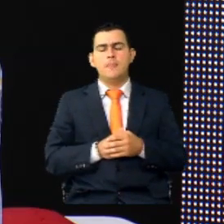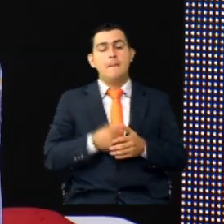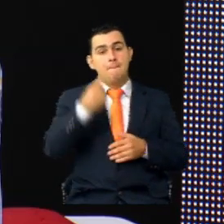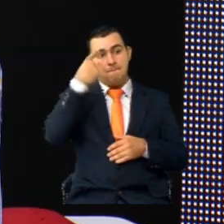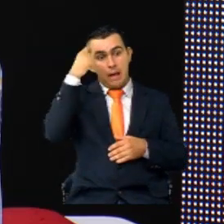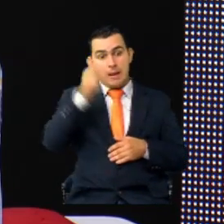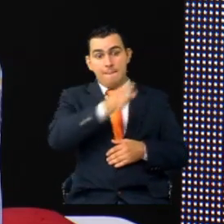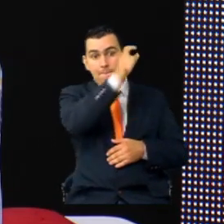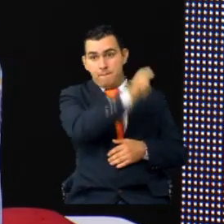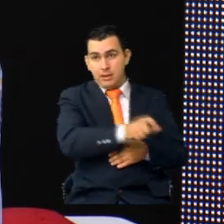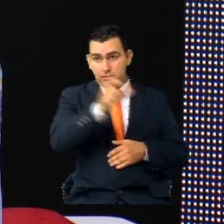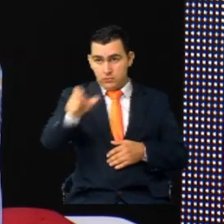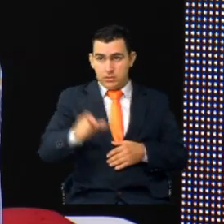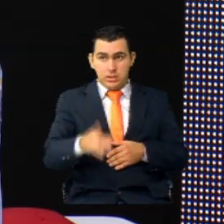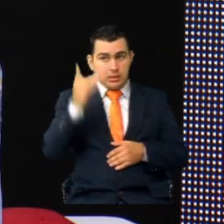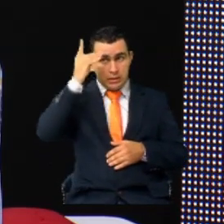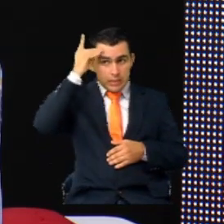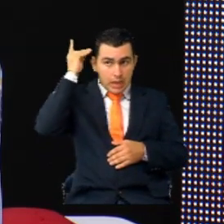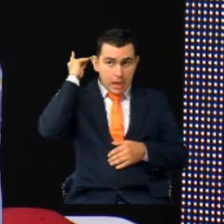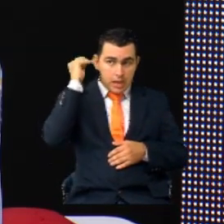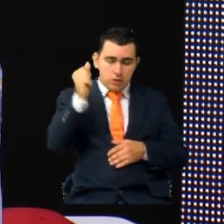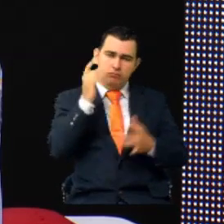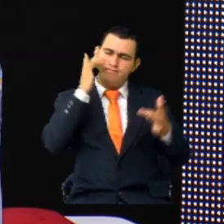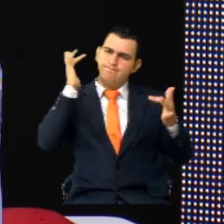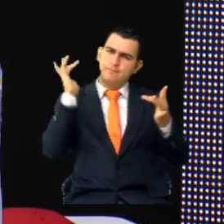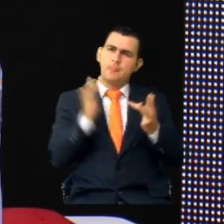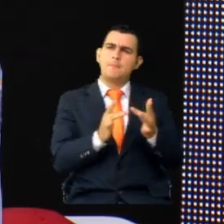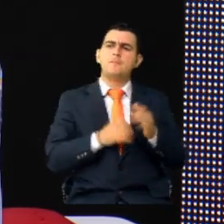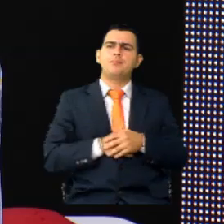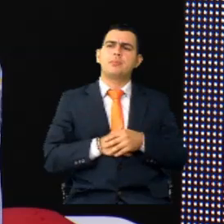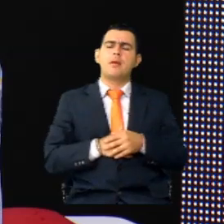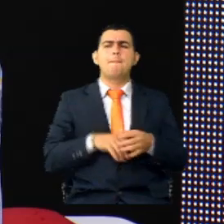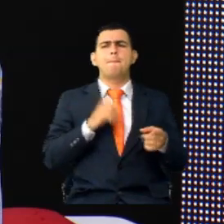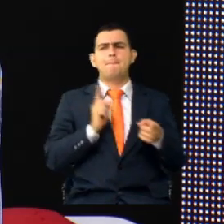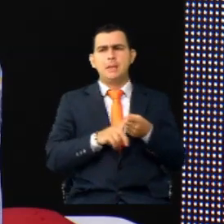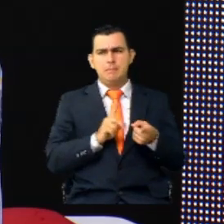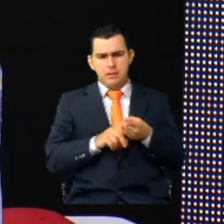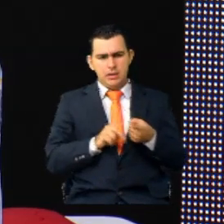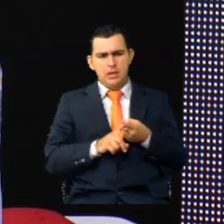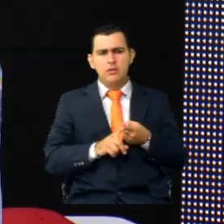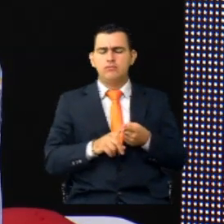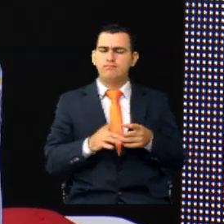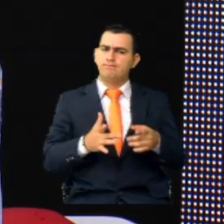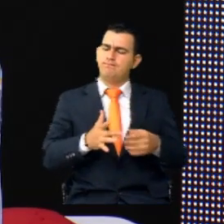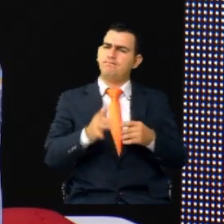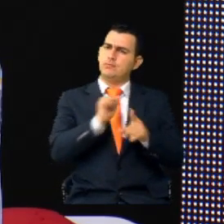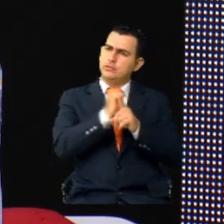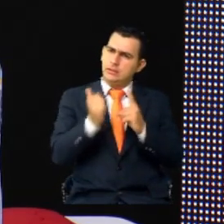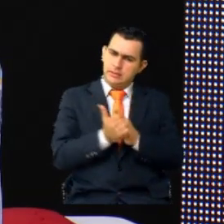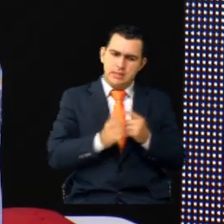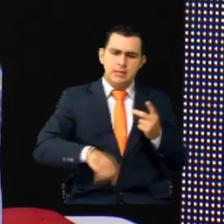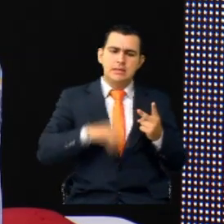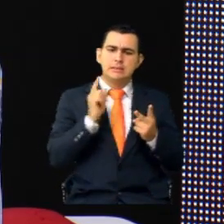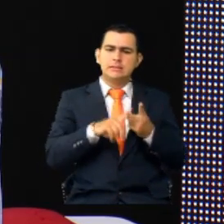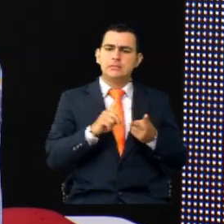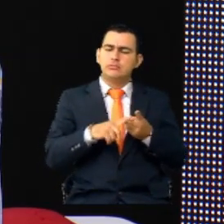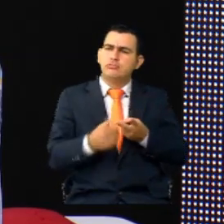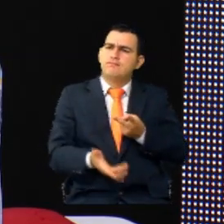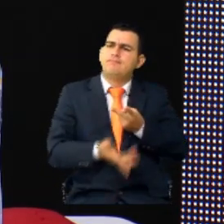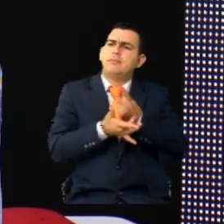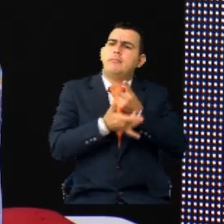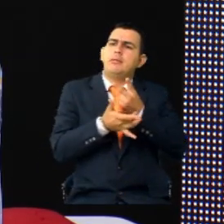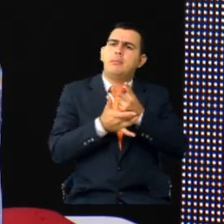gobierno de Darío Alcalde la apliquemos. Primero socializarla, sensibilizarla nuevamente entre todos los